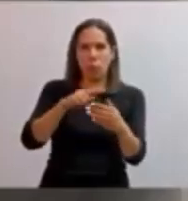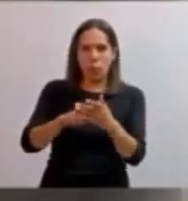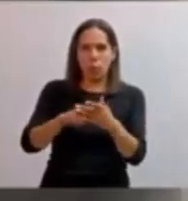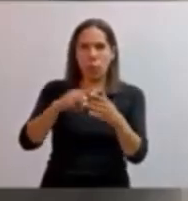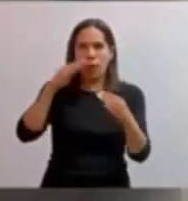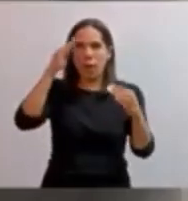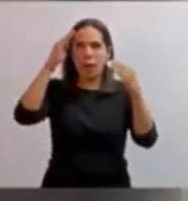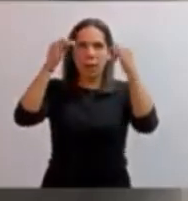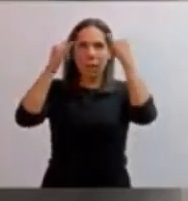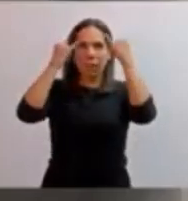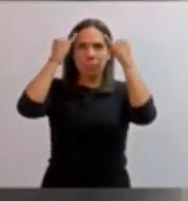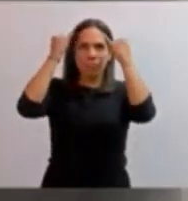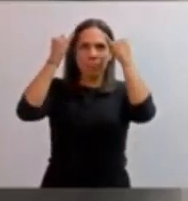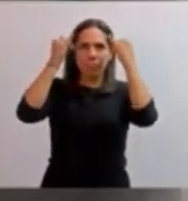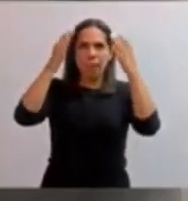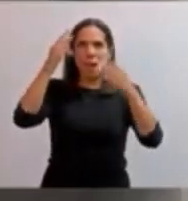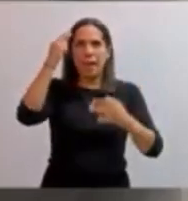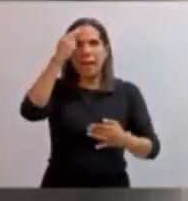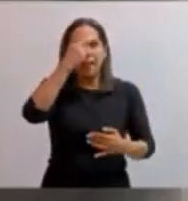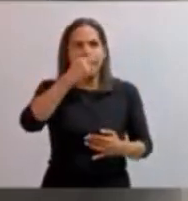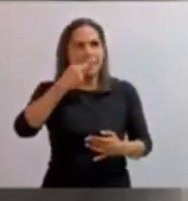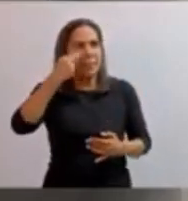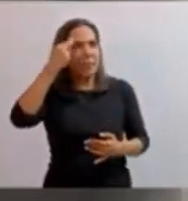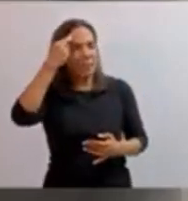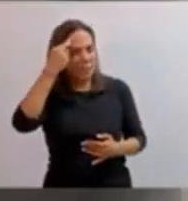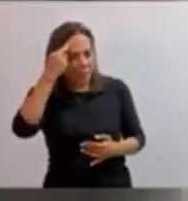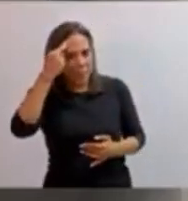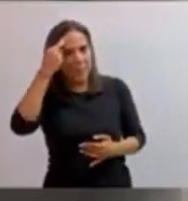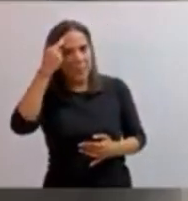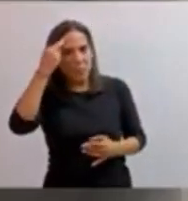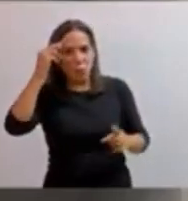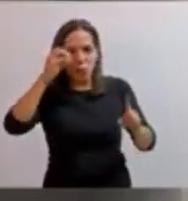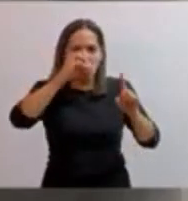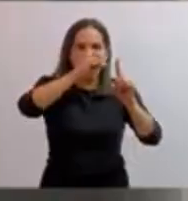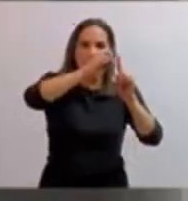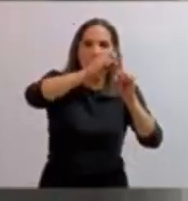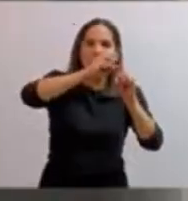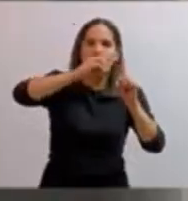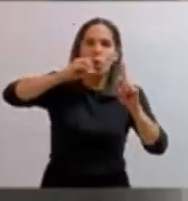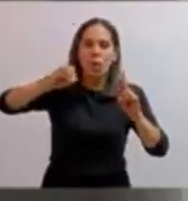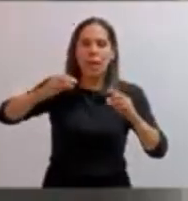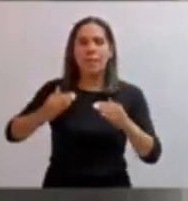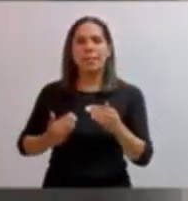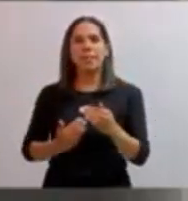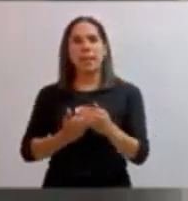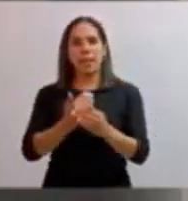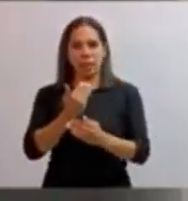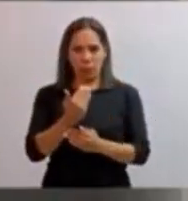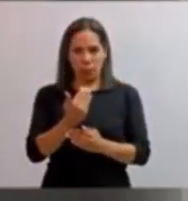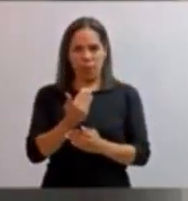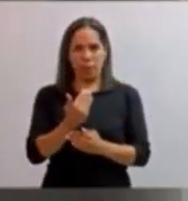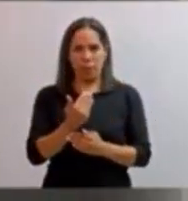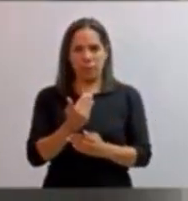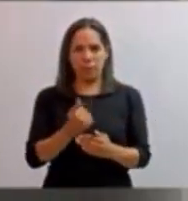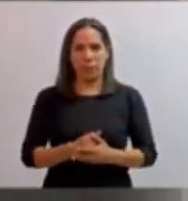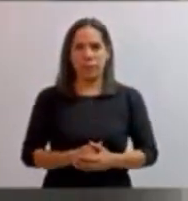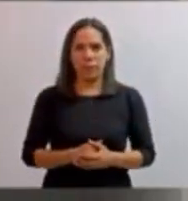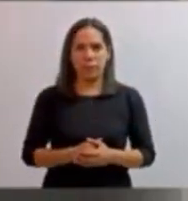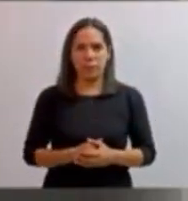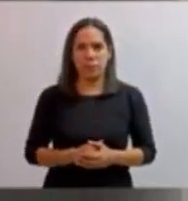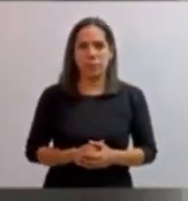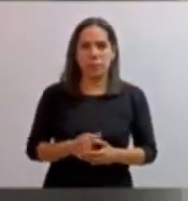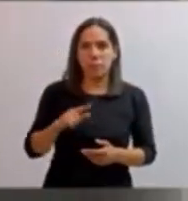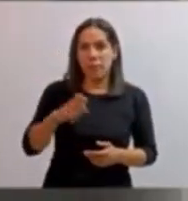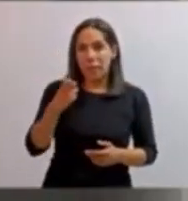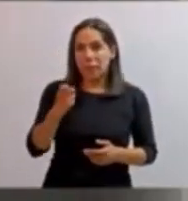en un lugar de reorganizar nuestros propios referentes y en un lugar de reconocer que